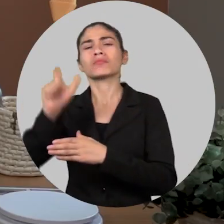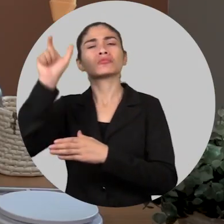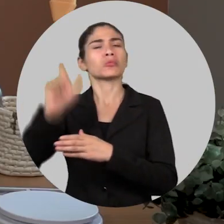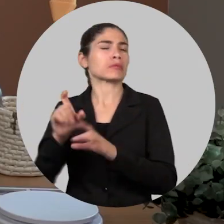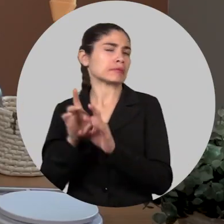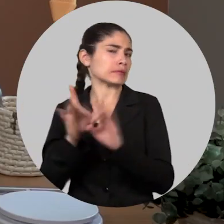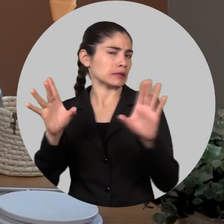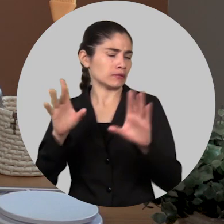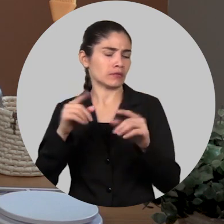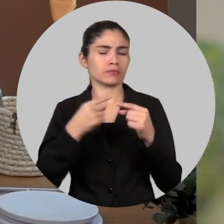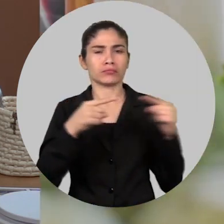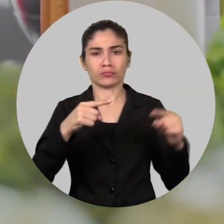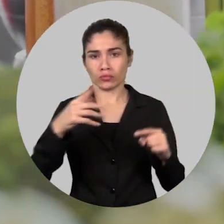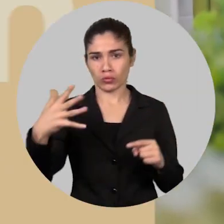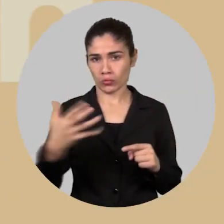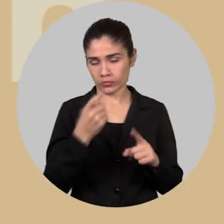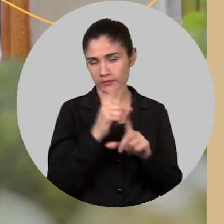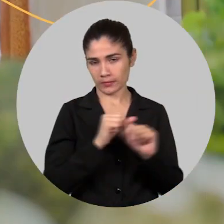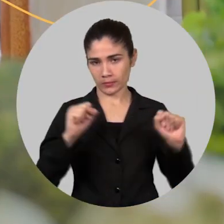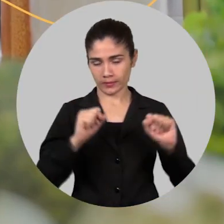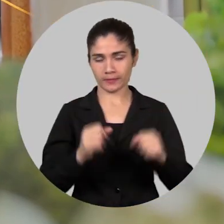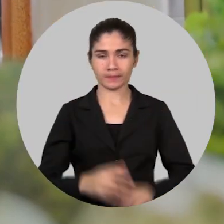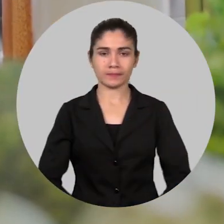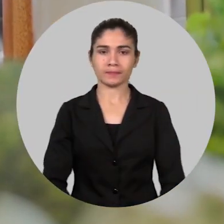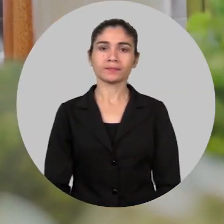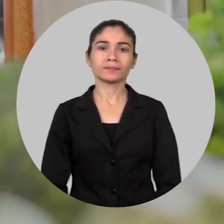guste. Comenzamos.